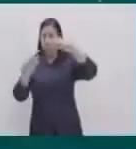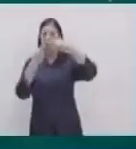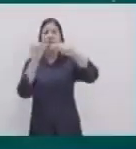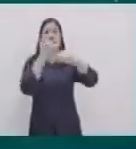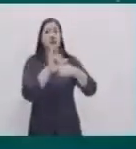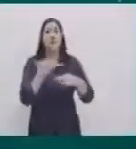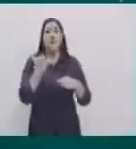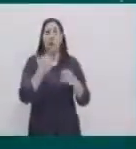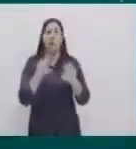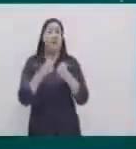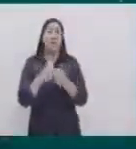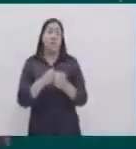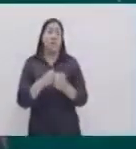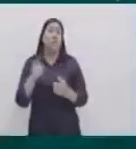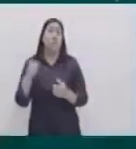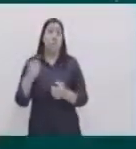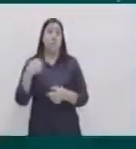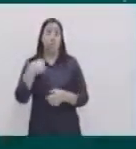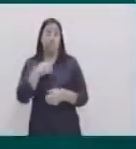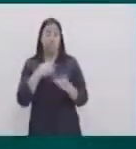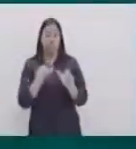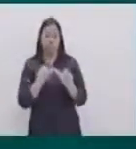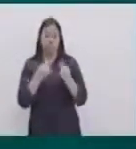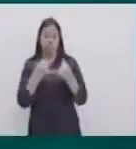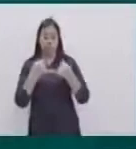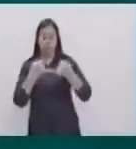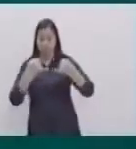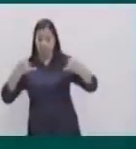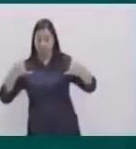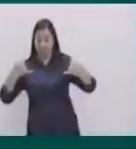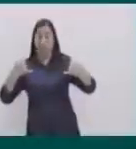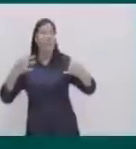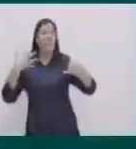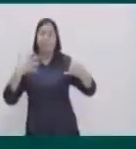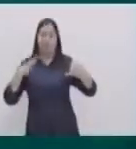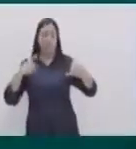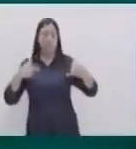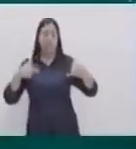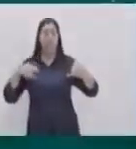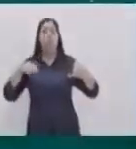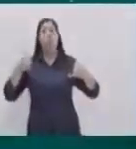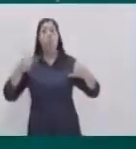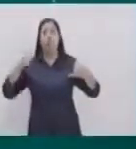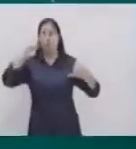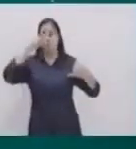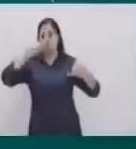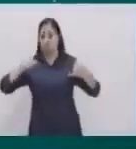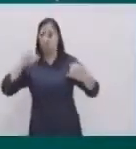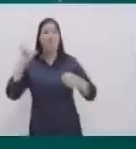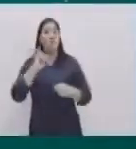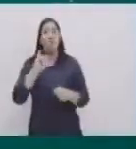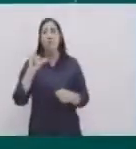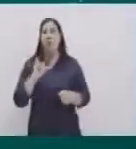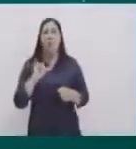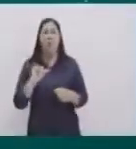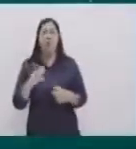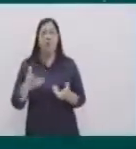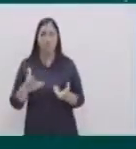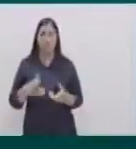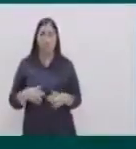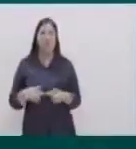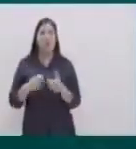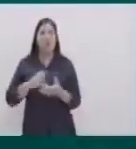tanto, tenemos que dibujar otro lado igual a este. Para eso nos vamos a apoyar de nuestro compás. Lo que vamos a hacer a continuación